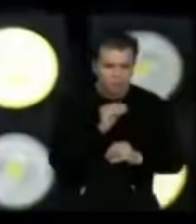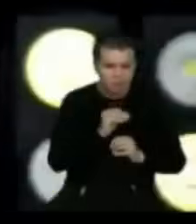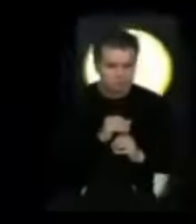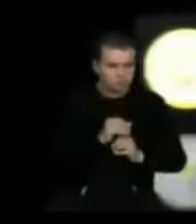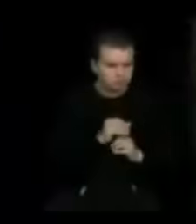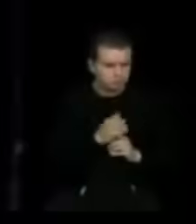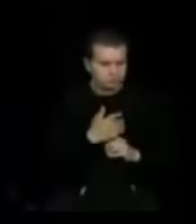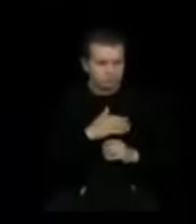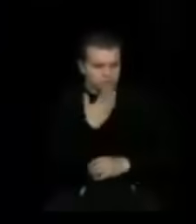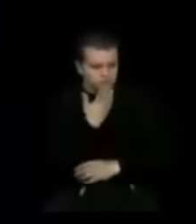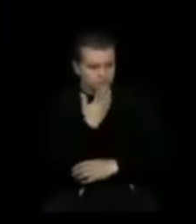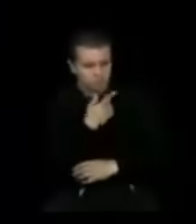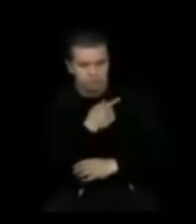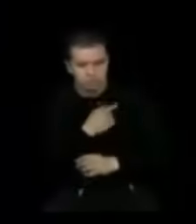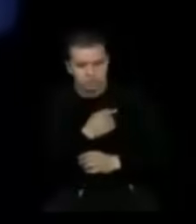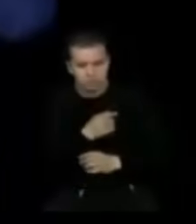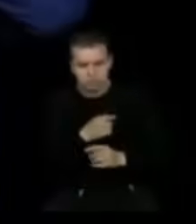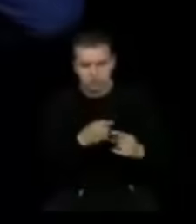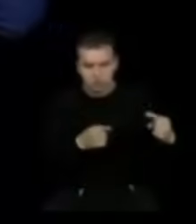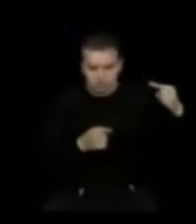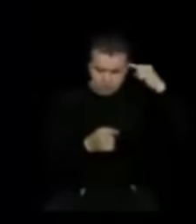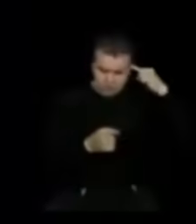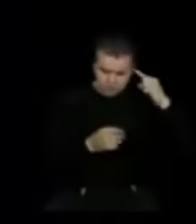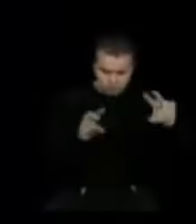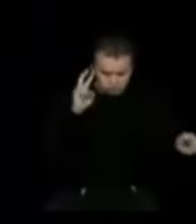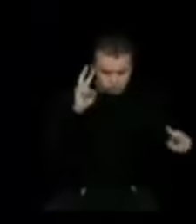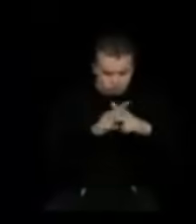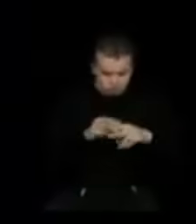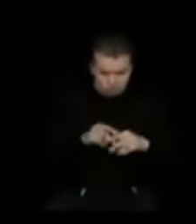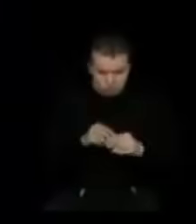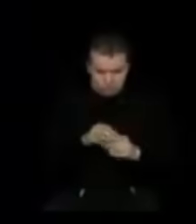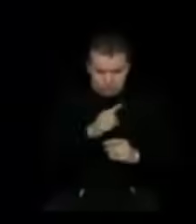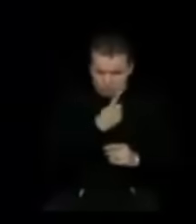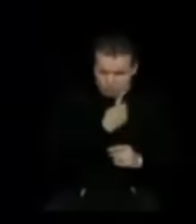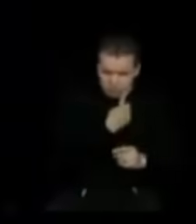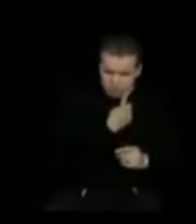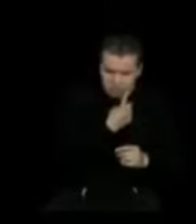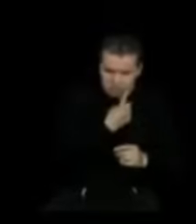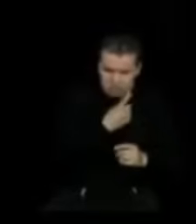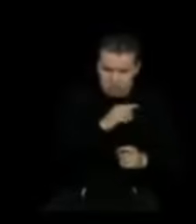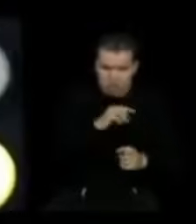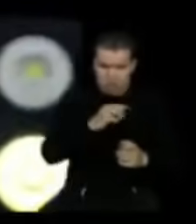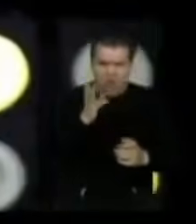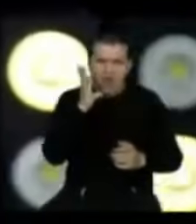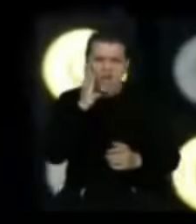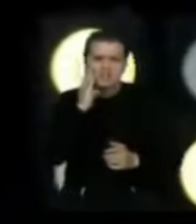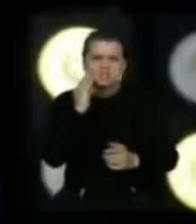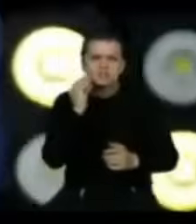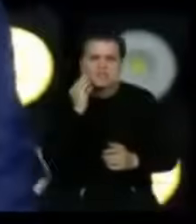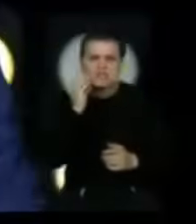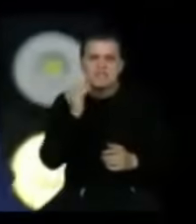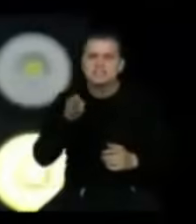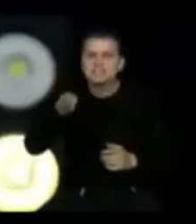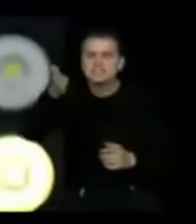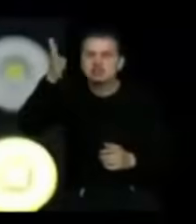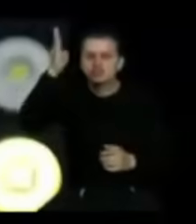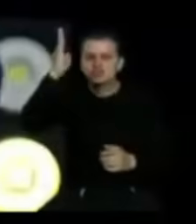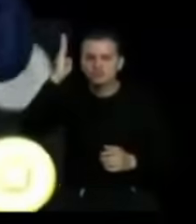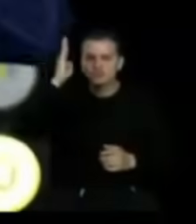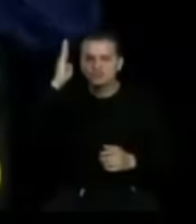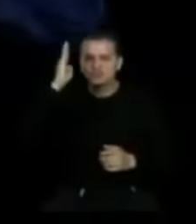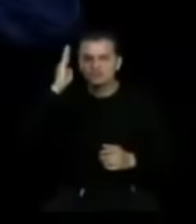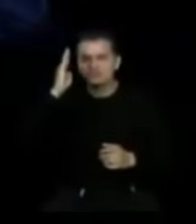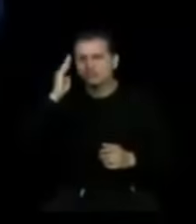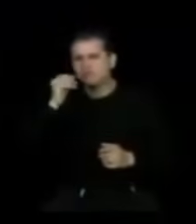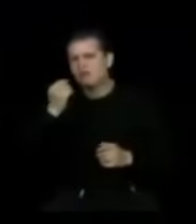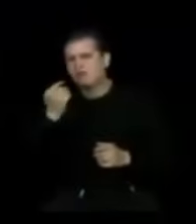Como fui de lo intelectual, conocimiento de Dios, a la experiencia con Dios. A